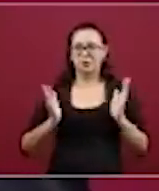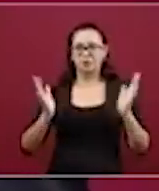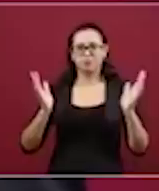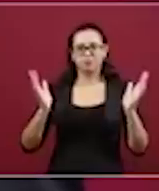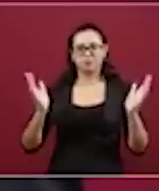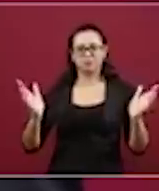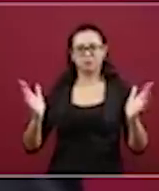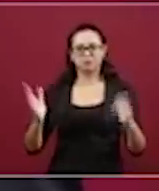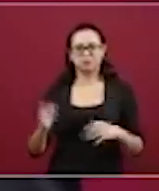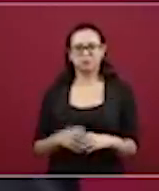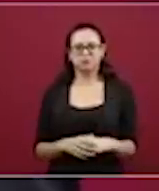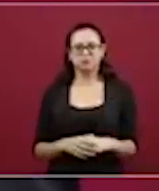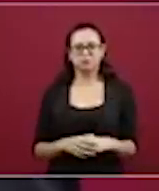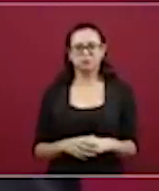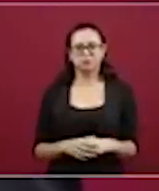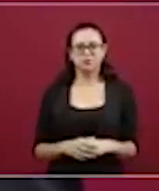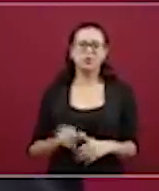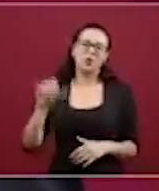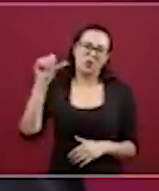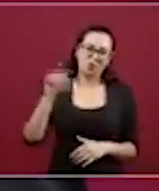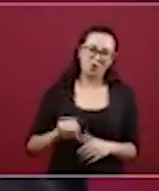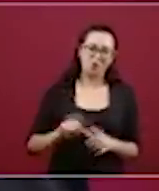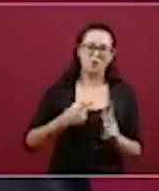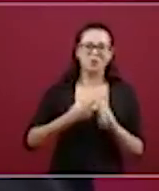extraordinarias. Hoy comienza la primavera.